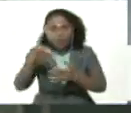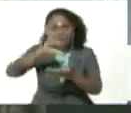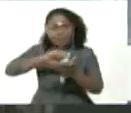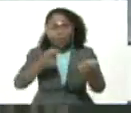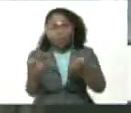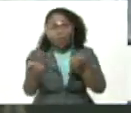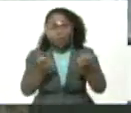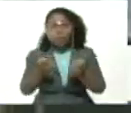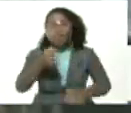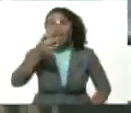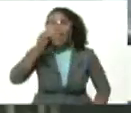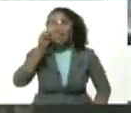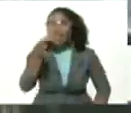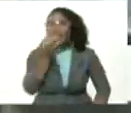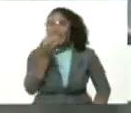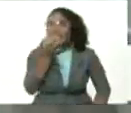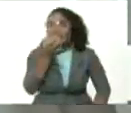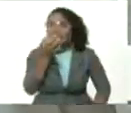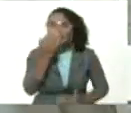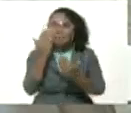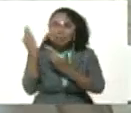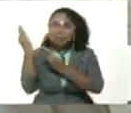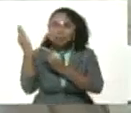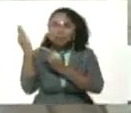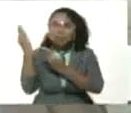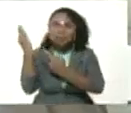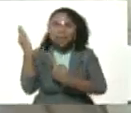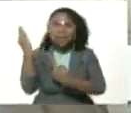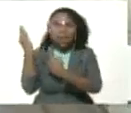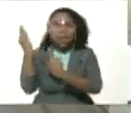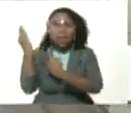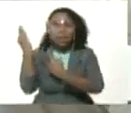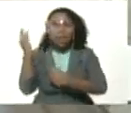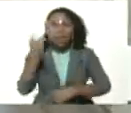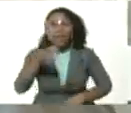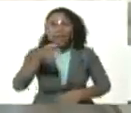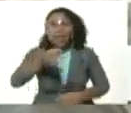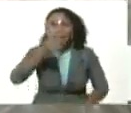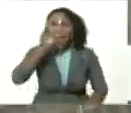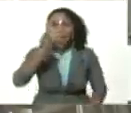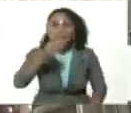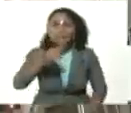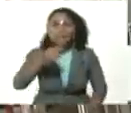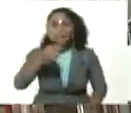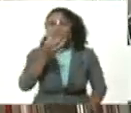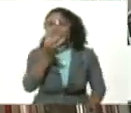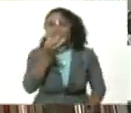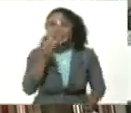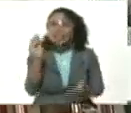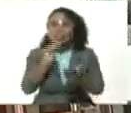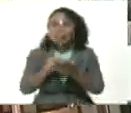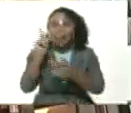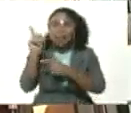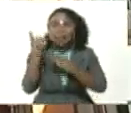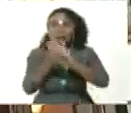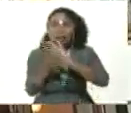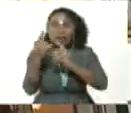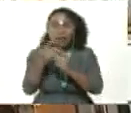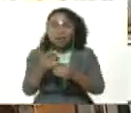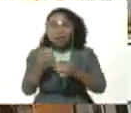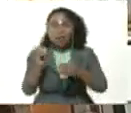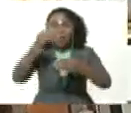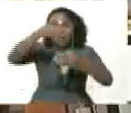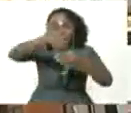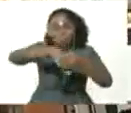de café verde. Aquí el café verde es colocado en esa tolva y se